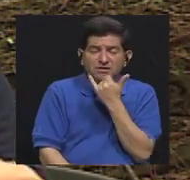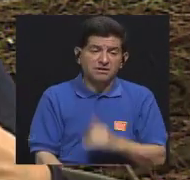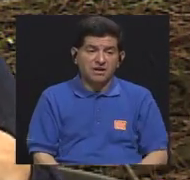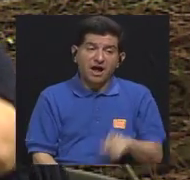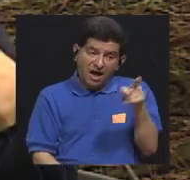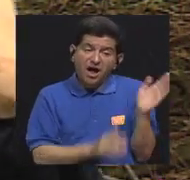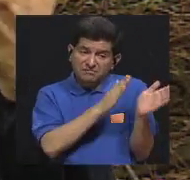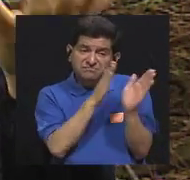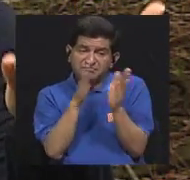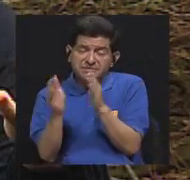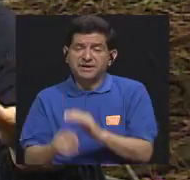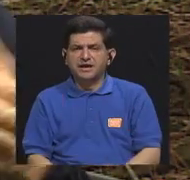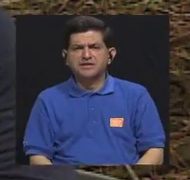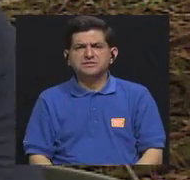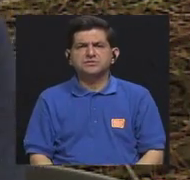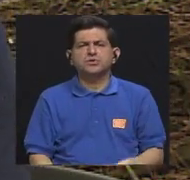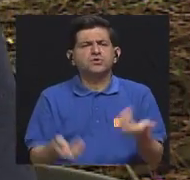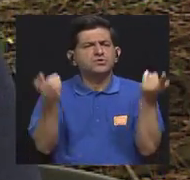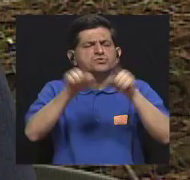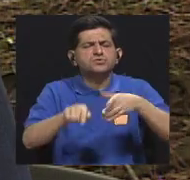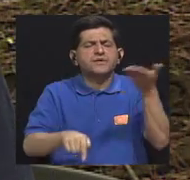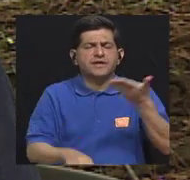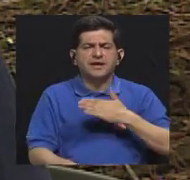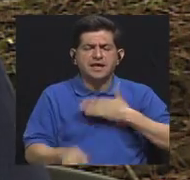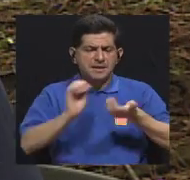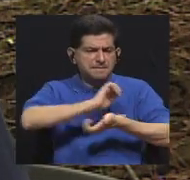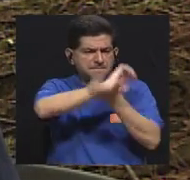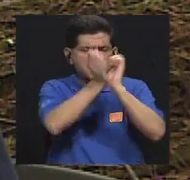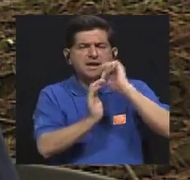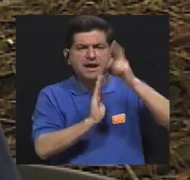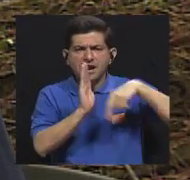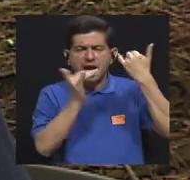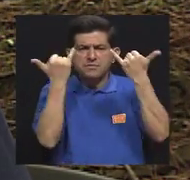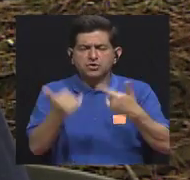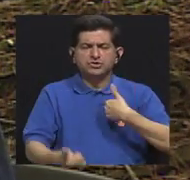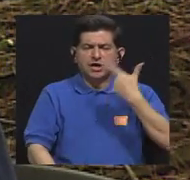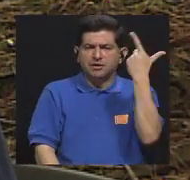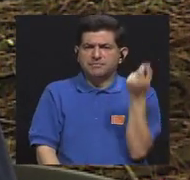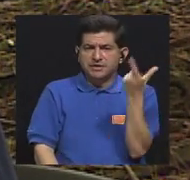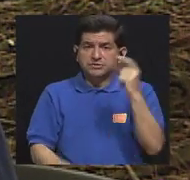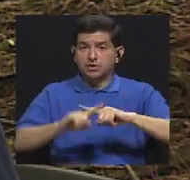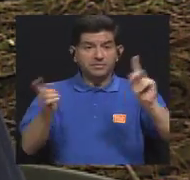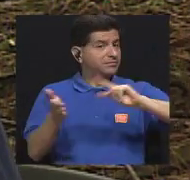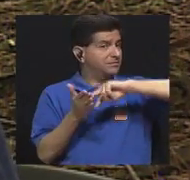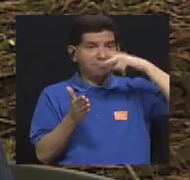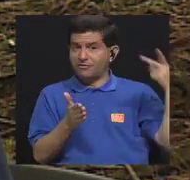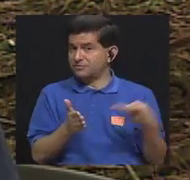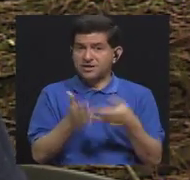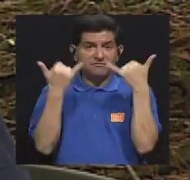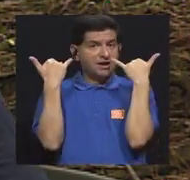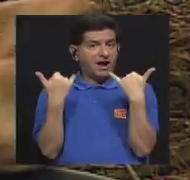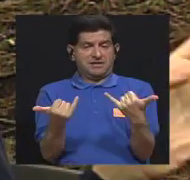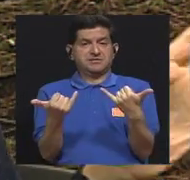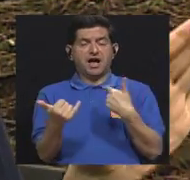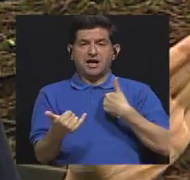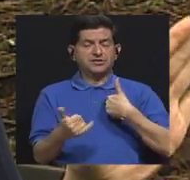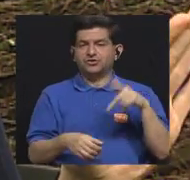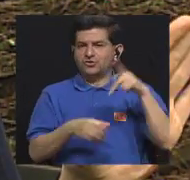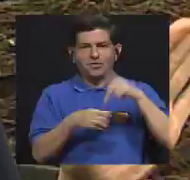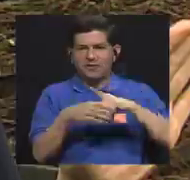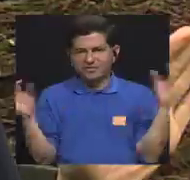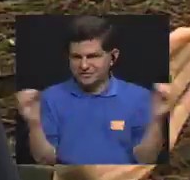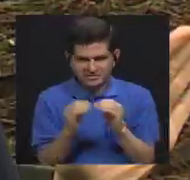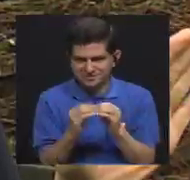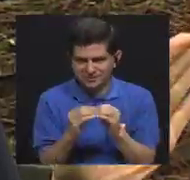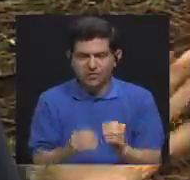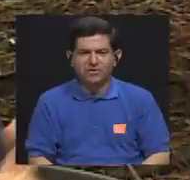O sea, tienen que irse preparando para qué va a pasar, cuál va a ser mi cambio de rol una vez que me pensione, pero no quiere decir que ya